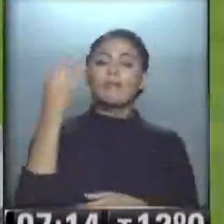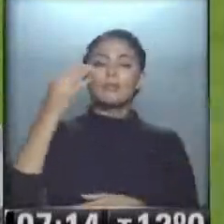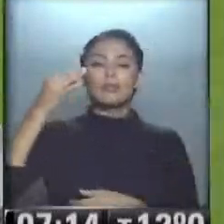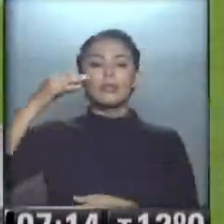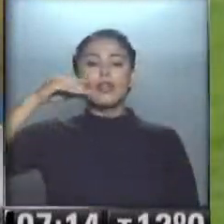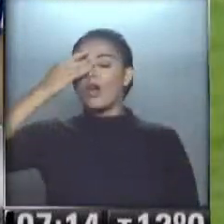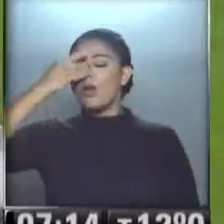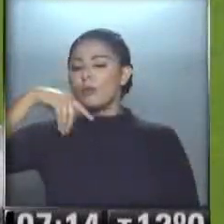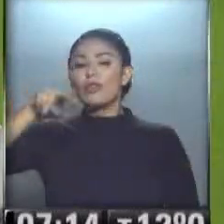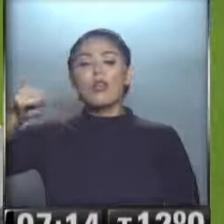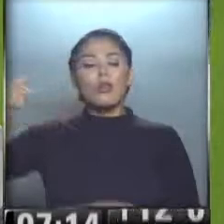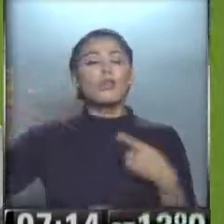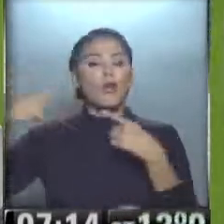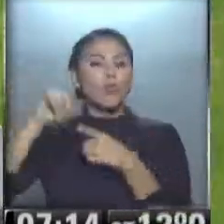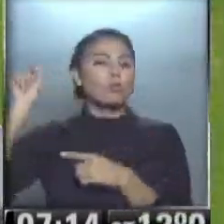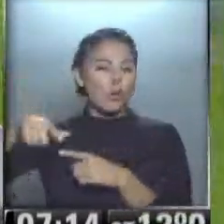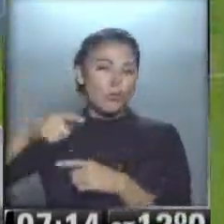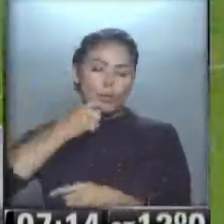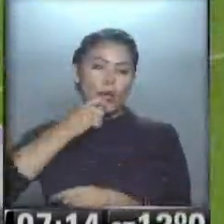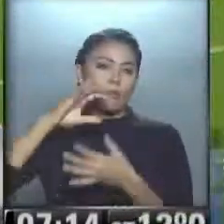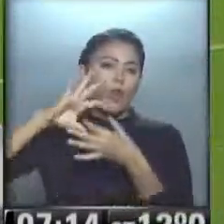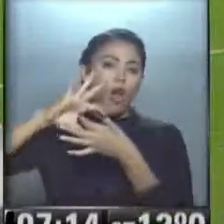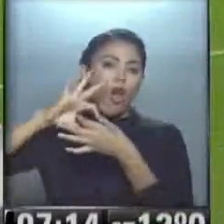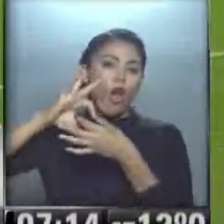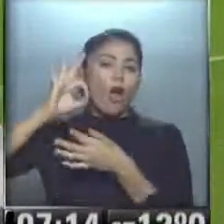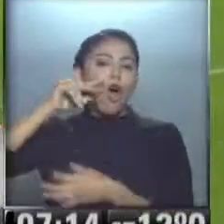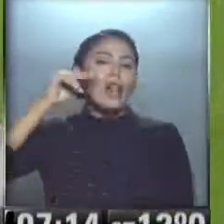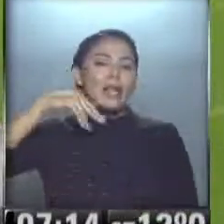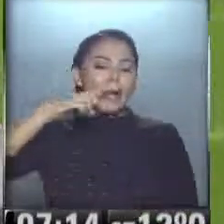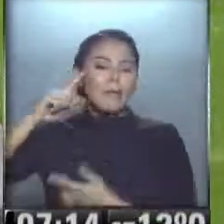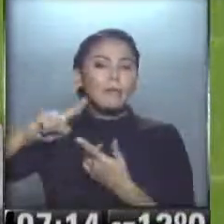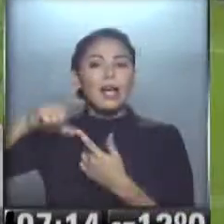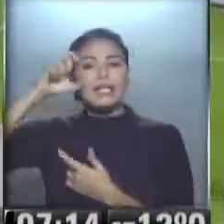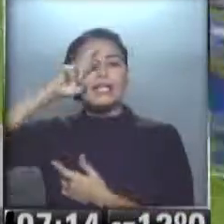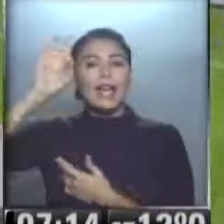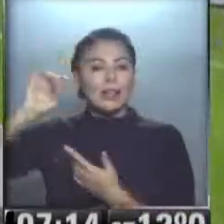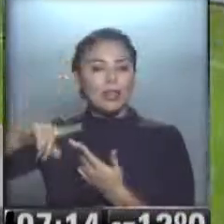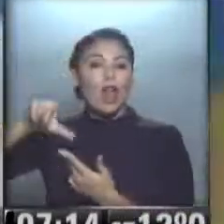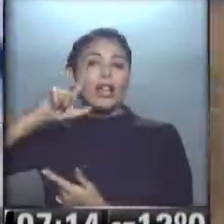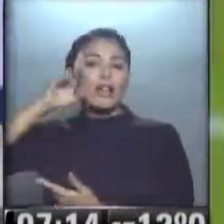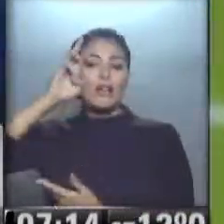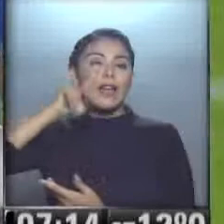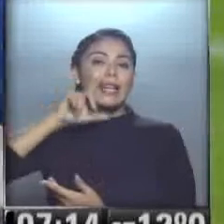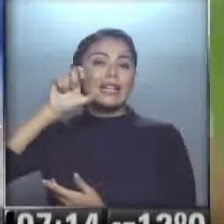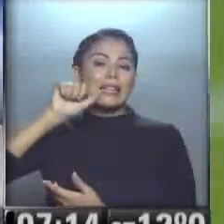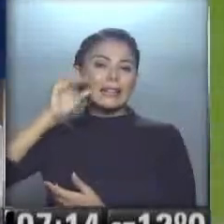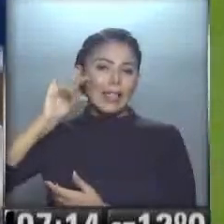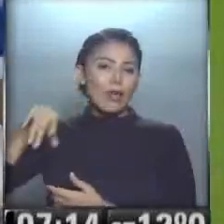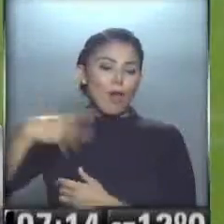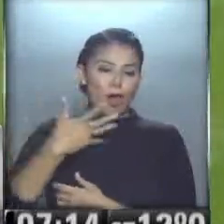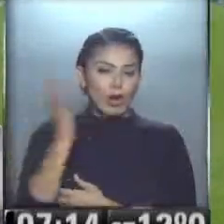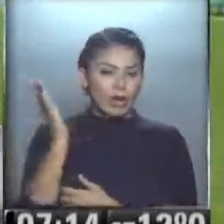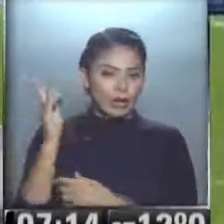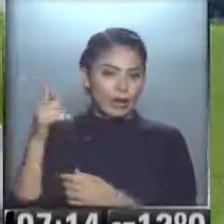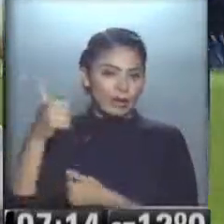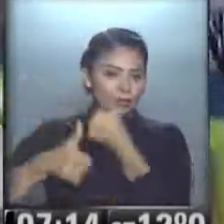Cerro, los clubes habituales, o Libertad, para que no se enojen los hinchas de Libertad, habitualmente coperos, en este caso Nacional de